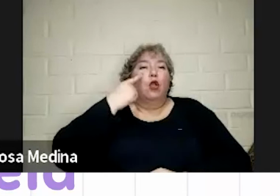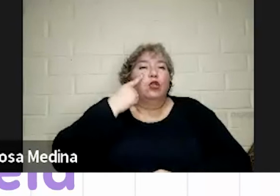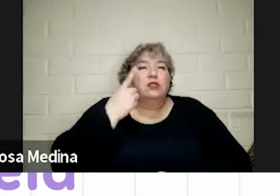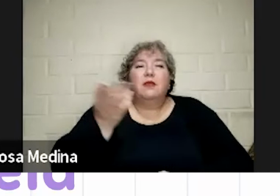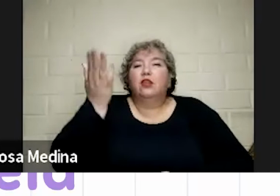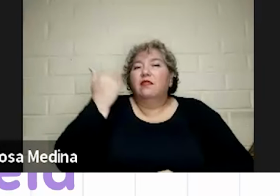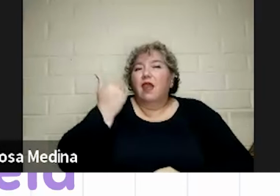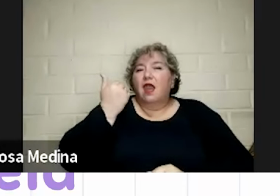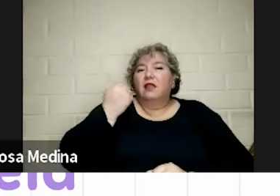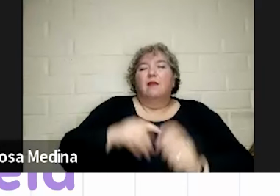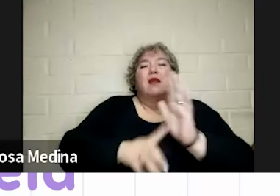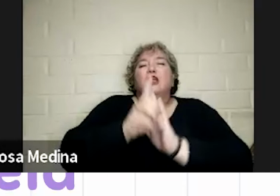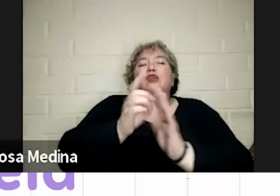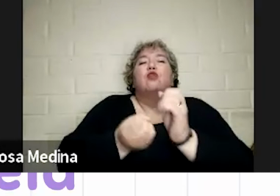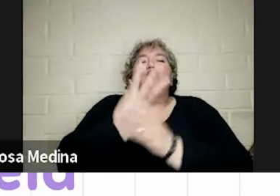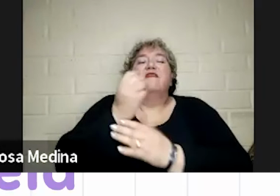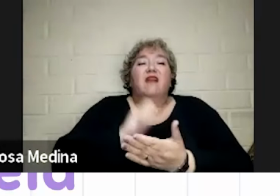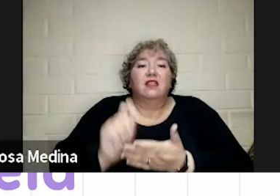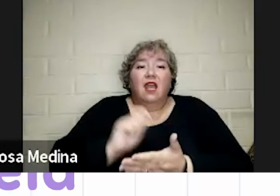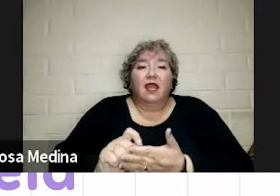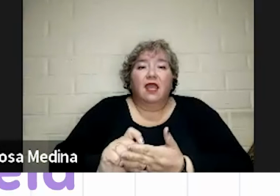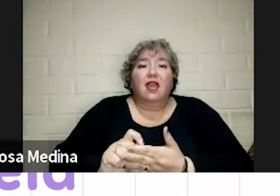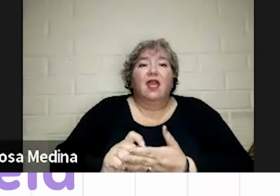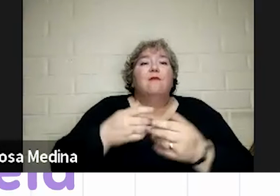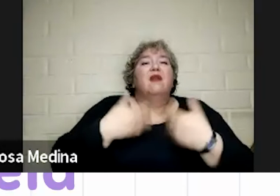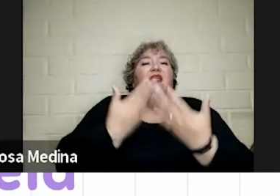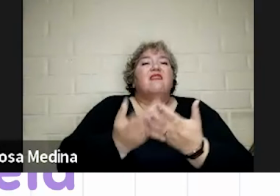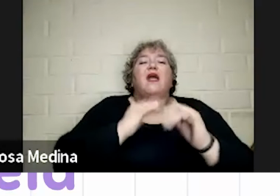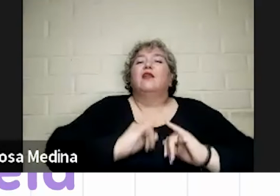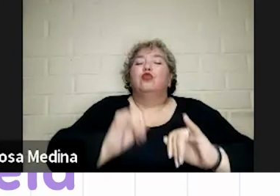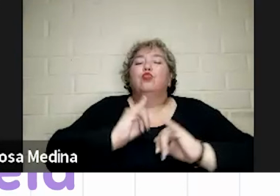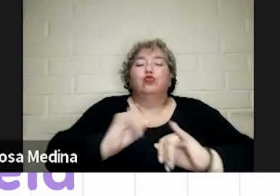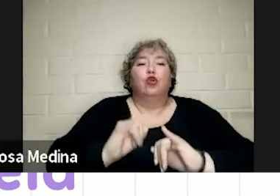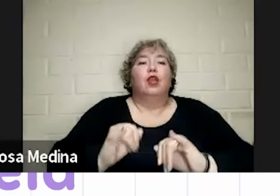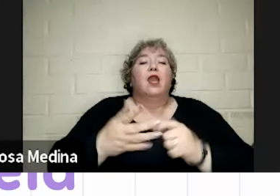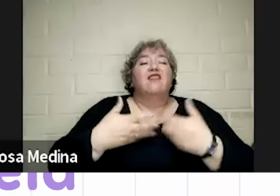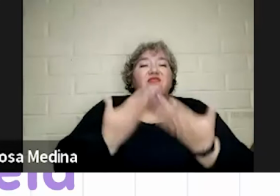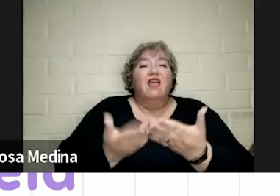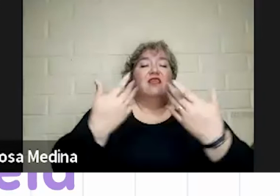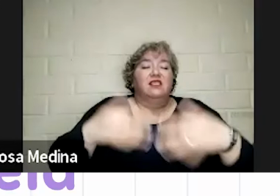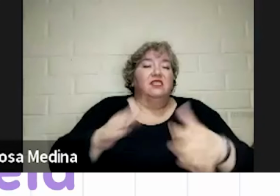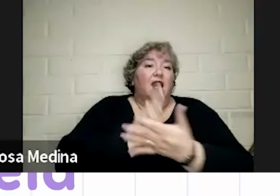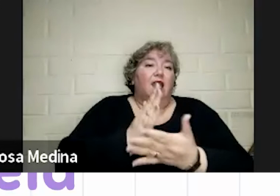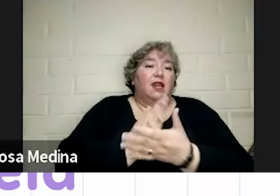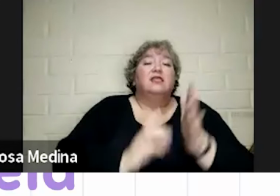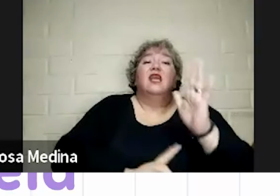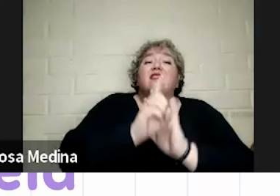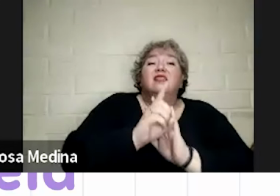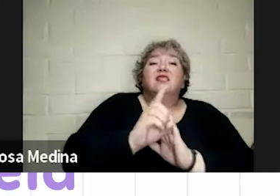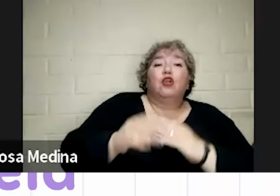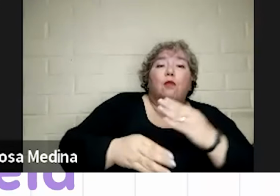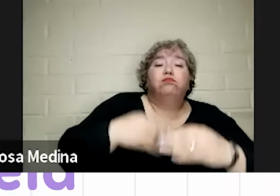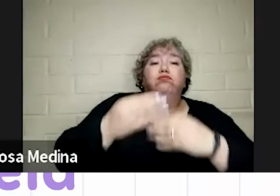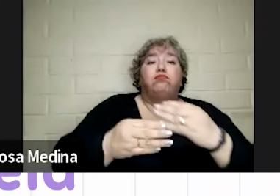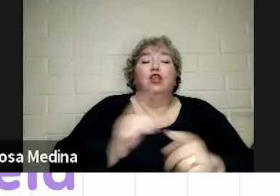nuevas tareas, para recordar instrucciones e información dada en clases, ¿ya? También para desarrollar procedimientos. No todo lo que